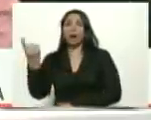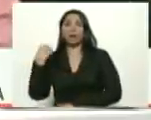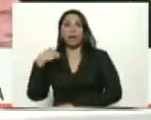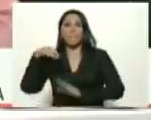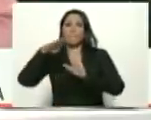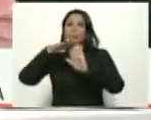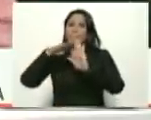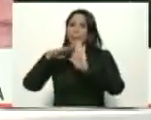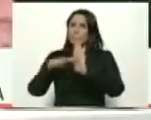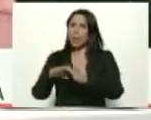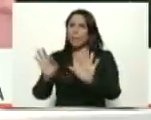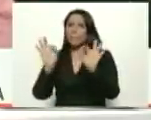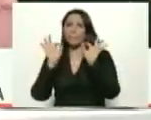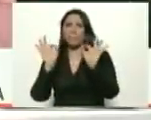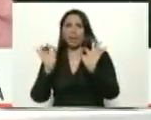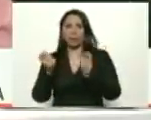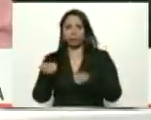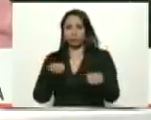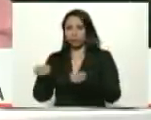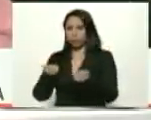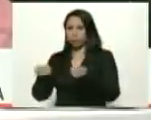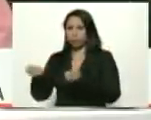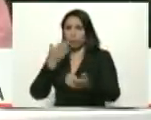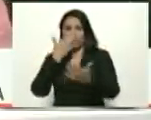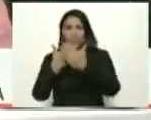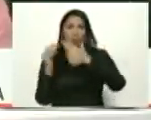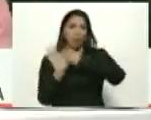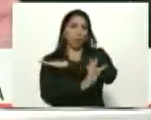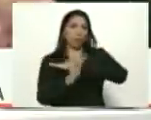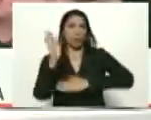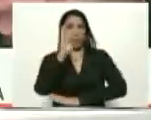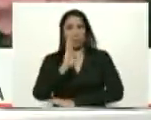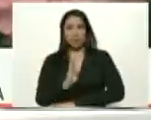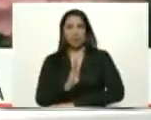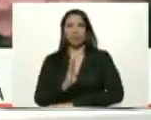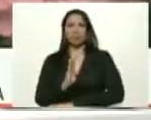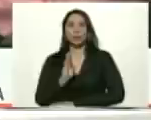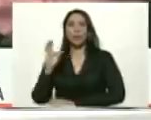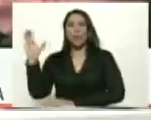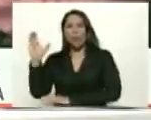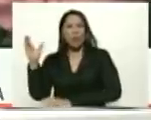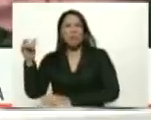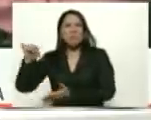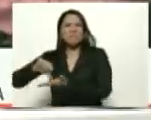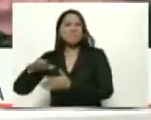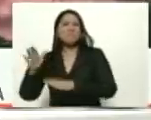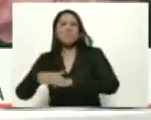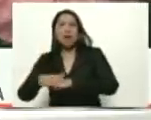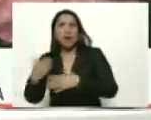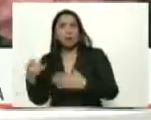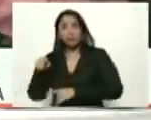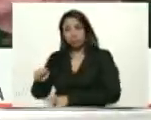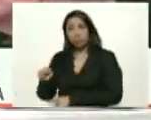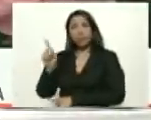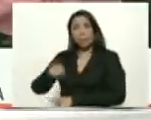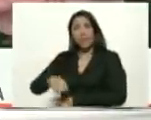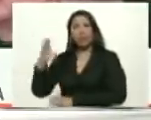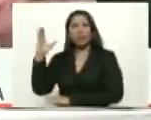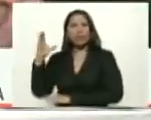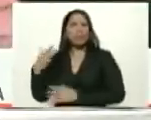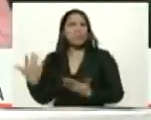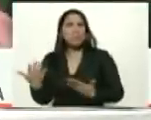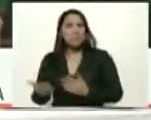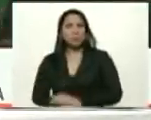medidas especiales de control en la frontera con Brasil. En Colombia, allí en Colombia.